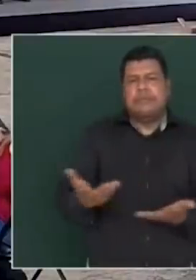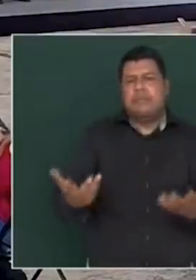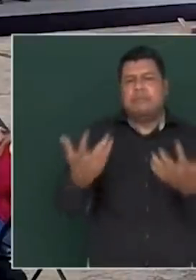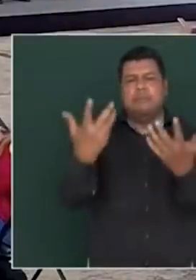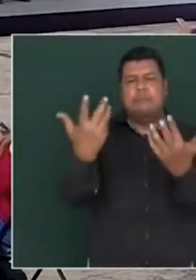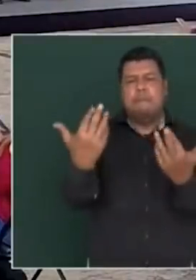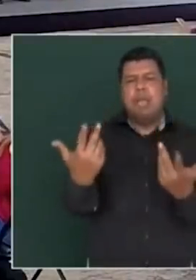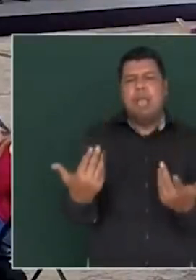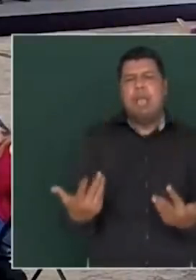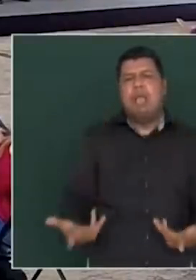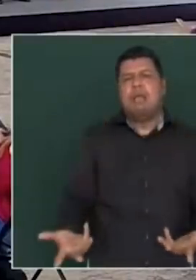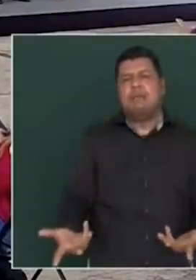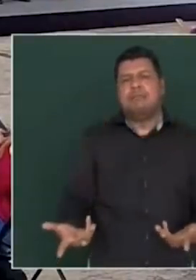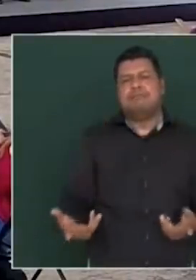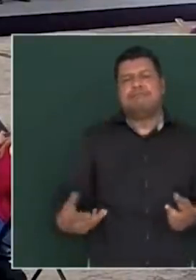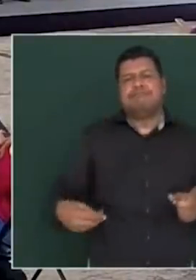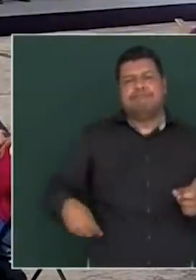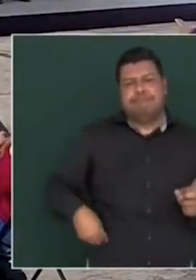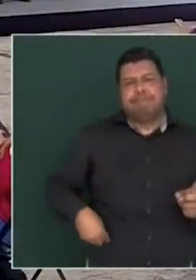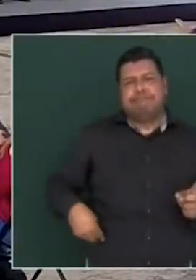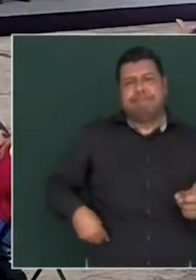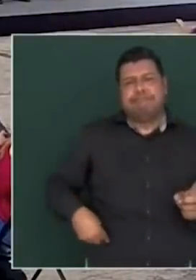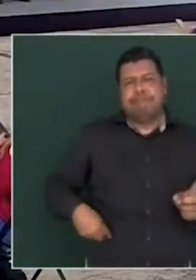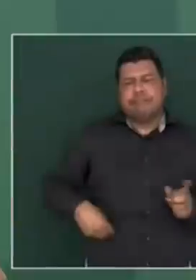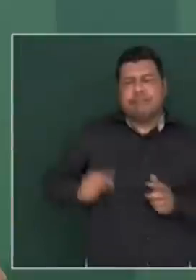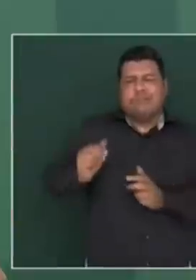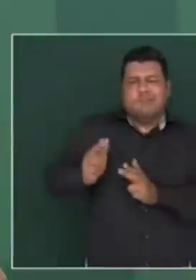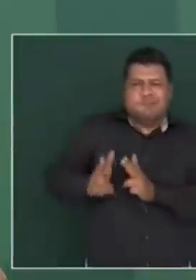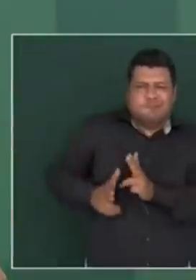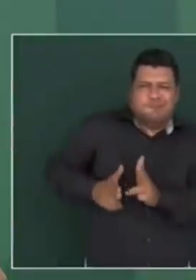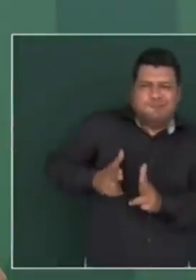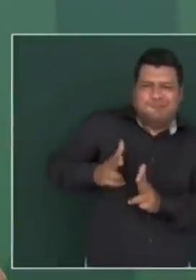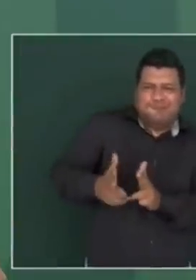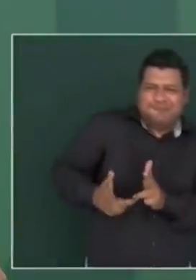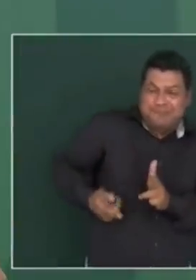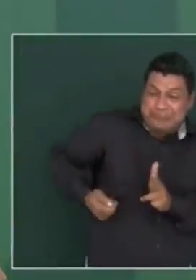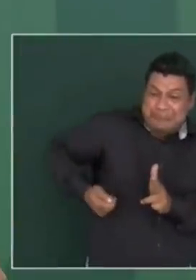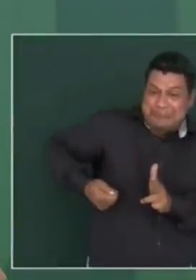derrumbó. Desde el primer ferrocarril